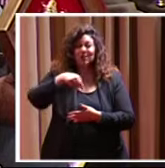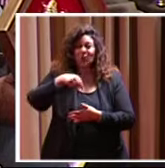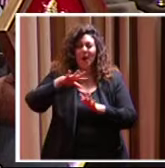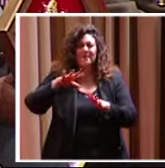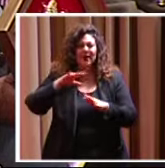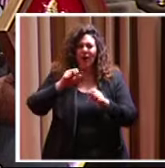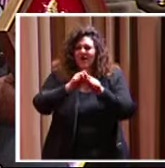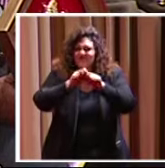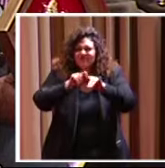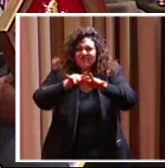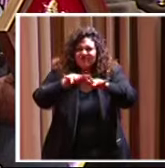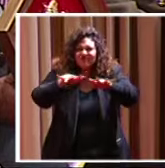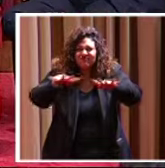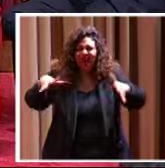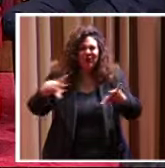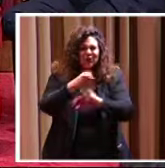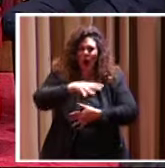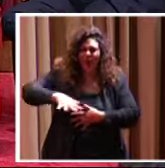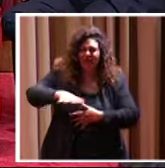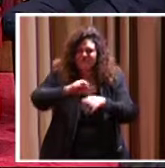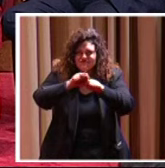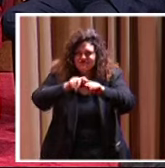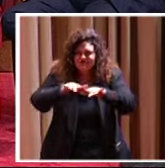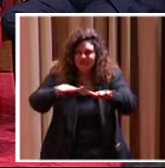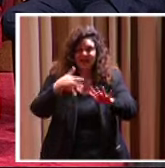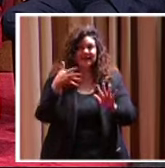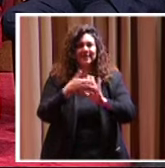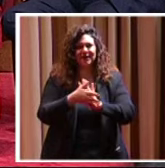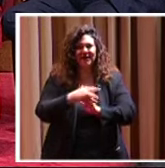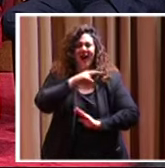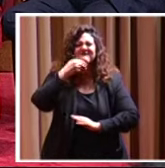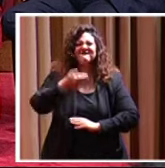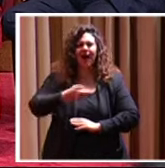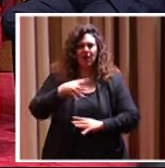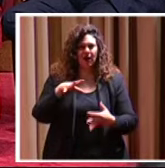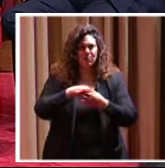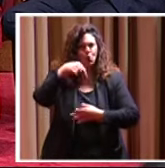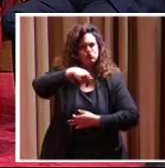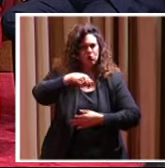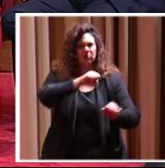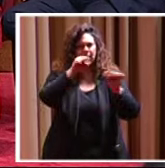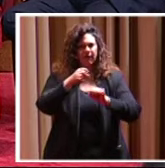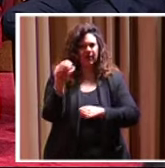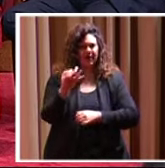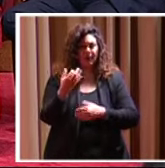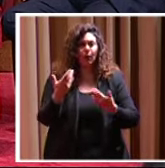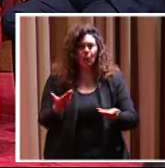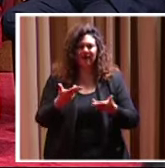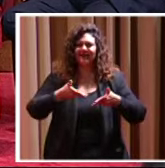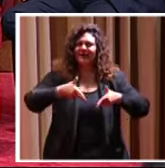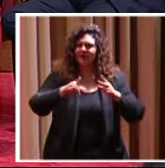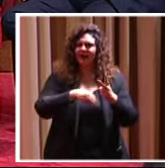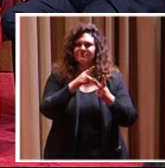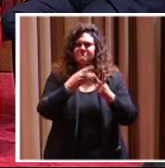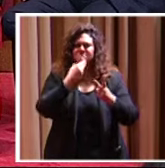sures y que, por tanto, debe defender los valores que tiene el sur. La libertad, la belleza,